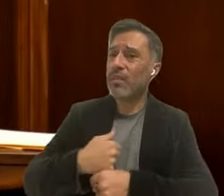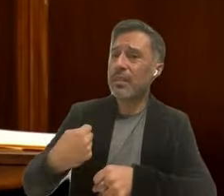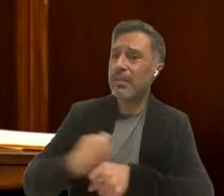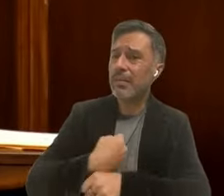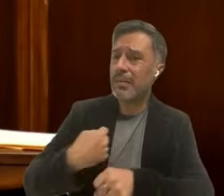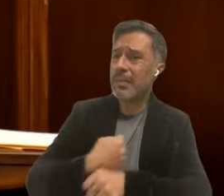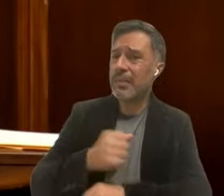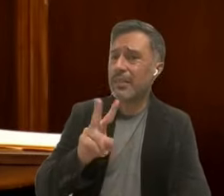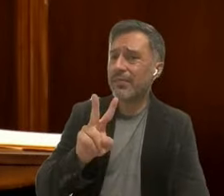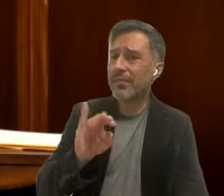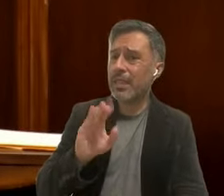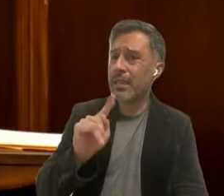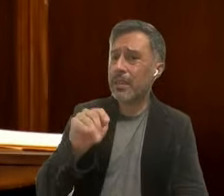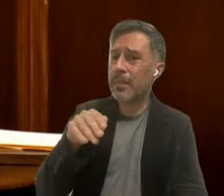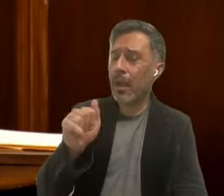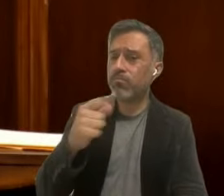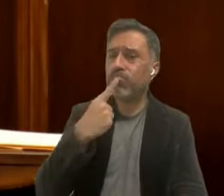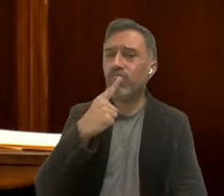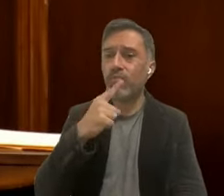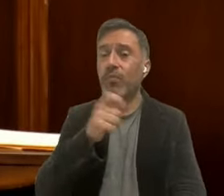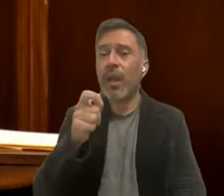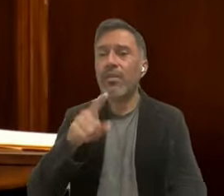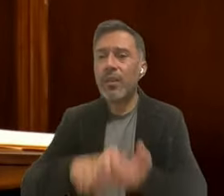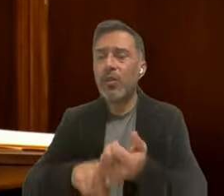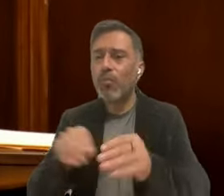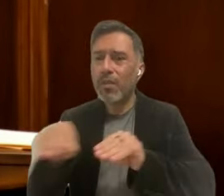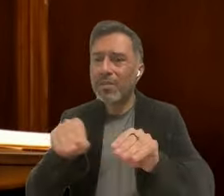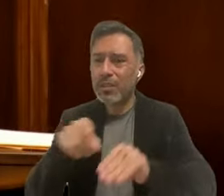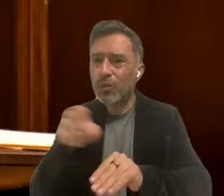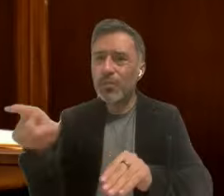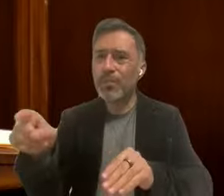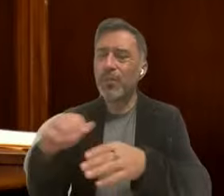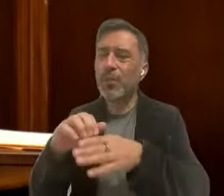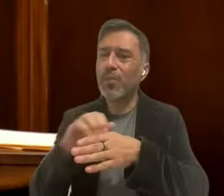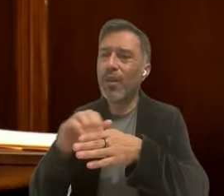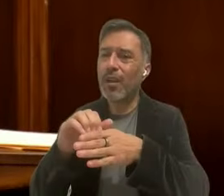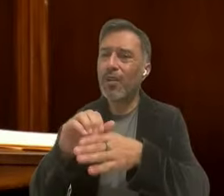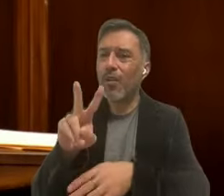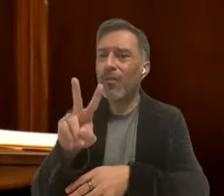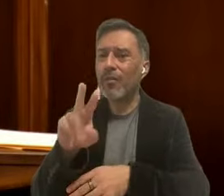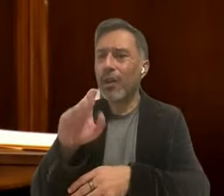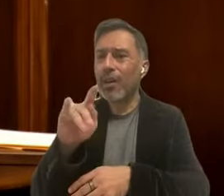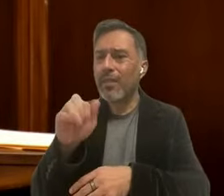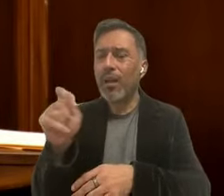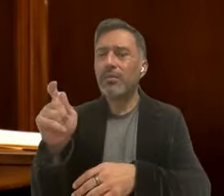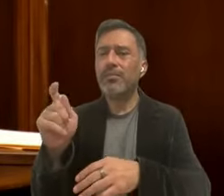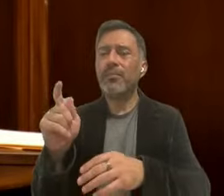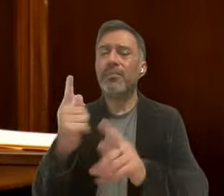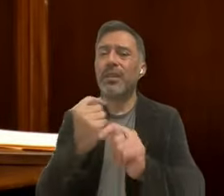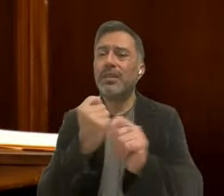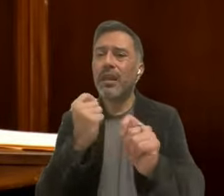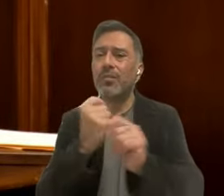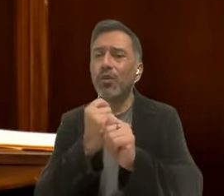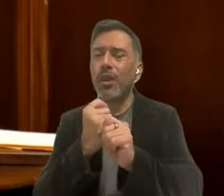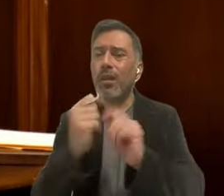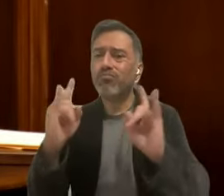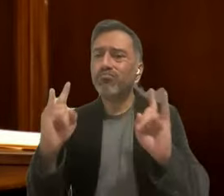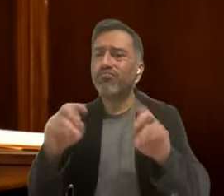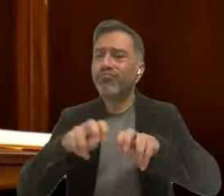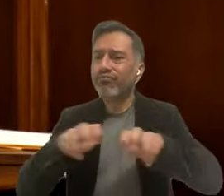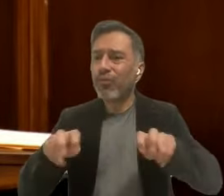marcha operativos Violeta en paraderos, unidades de transporte y espacios públicos. Y resalto